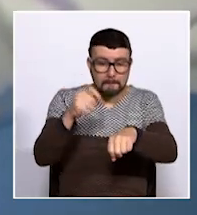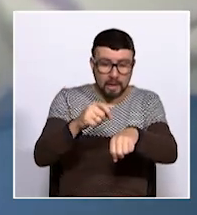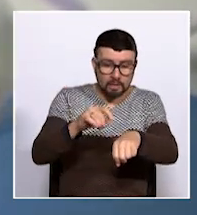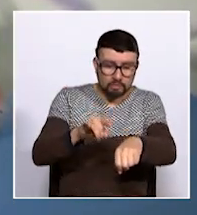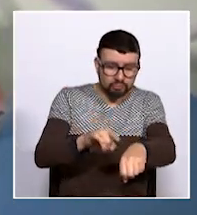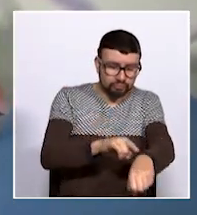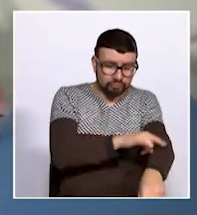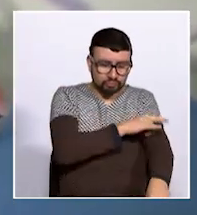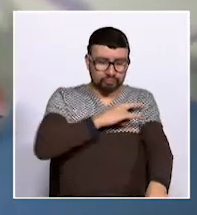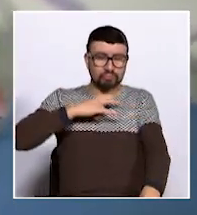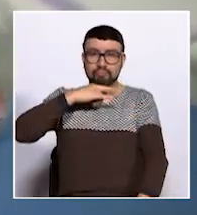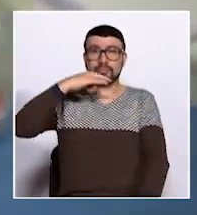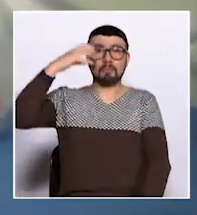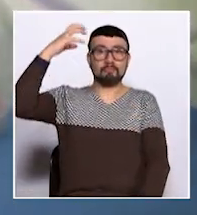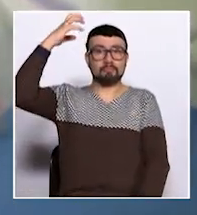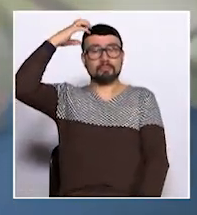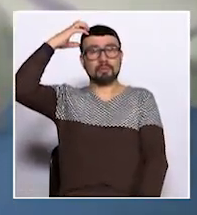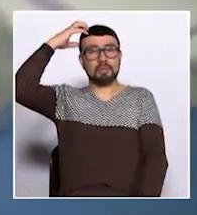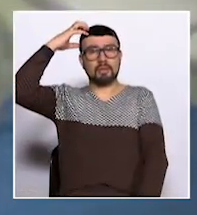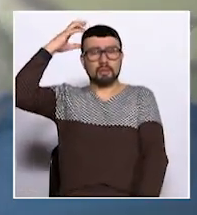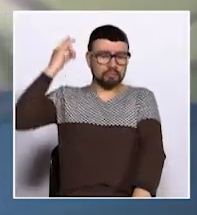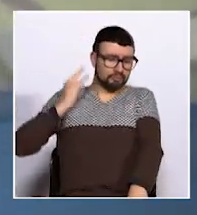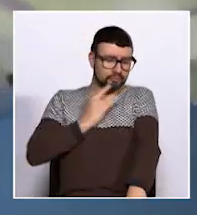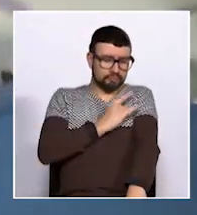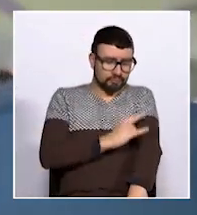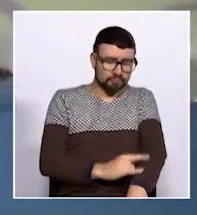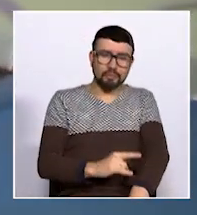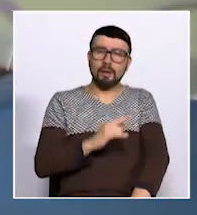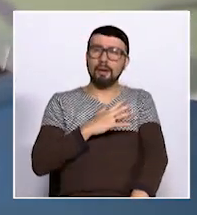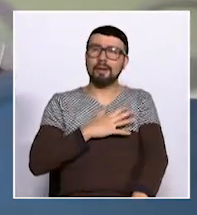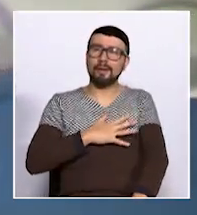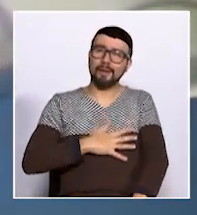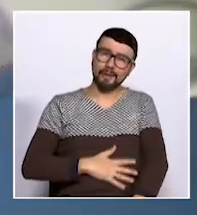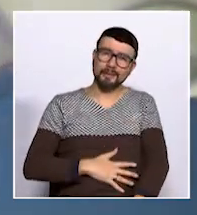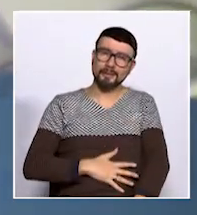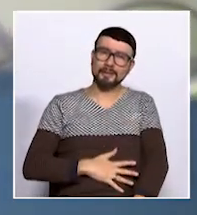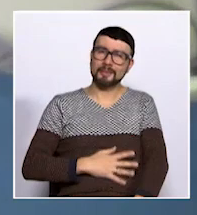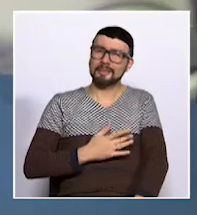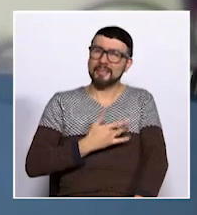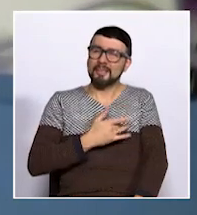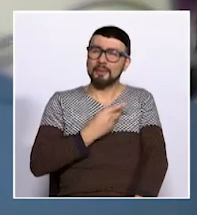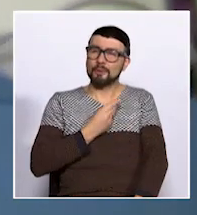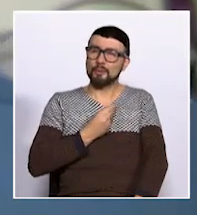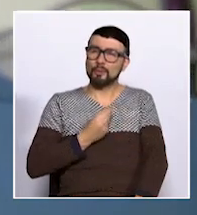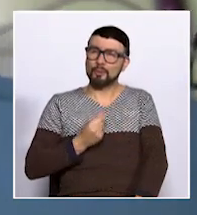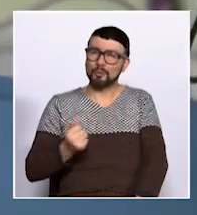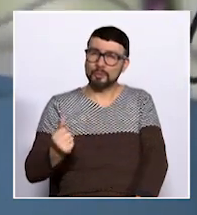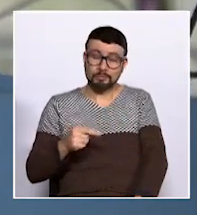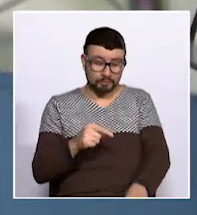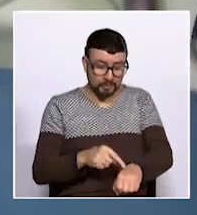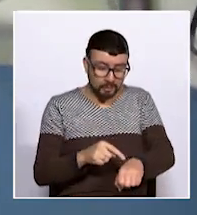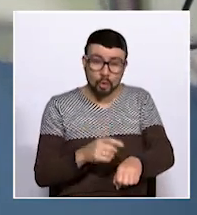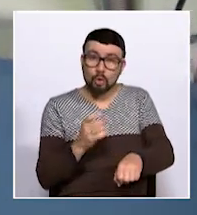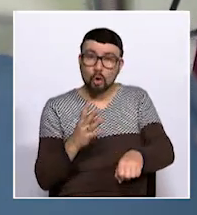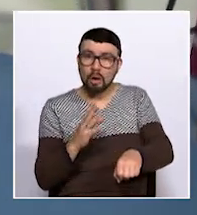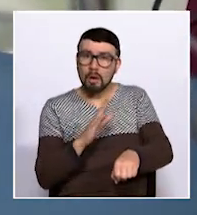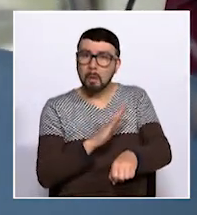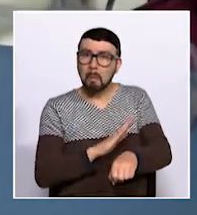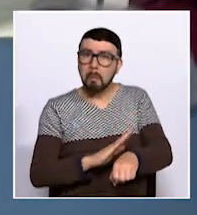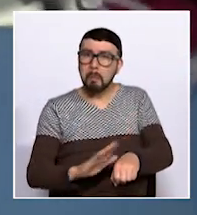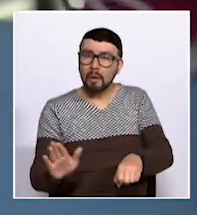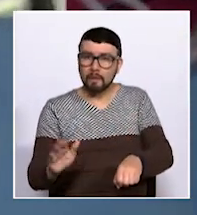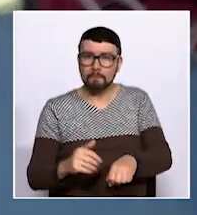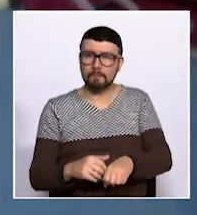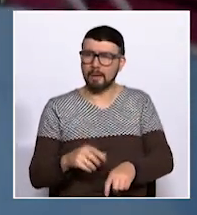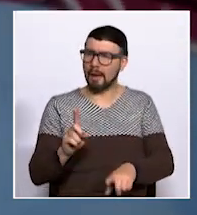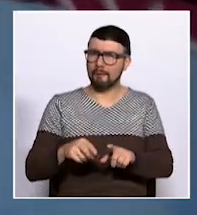cerebro para que éste relaje y genere ese proceso de satisfacción, de disminución del dolor. Y hay casos muy chistosos en que